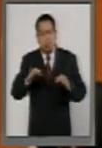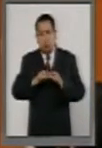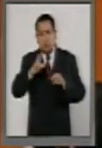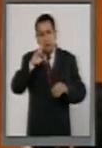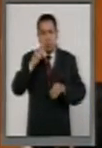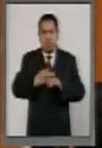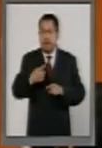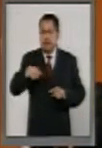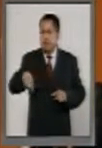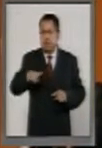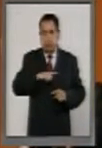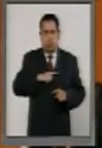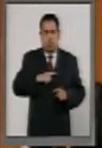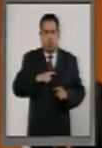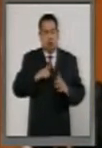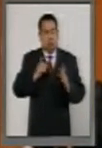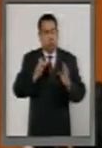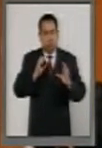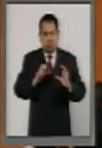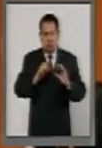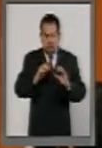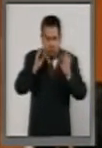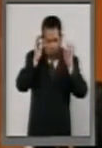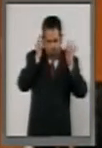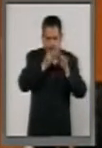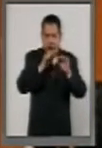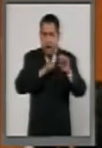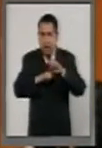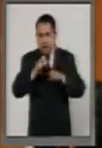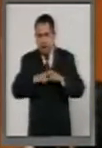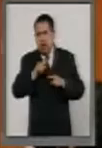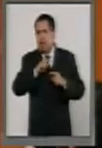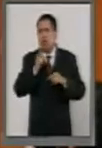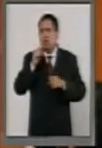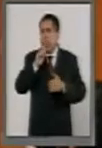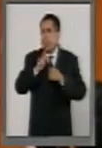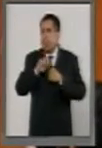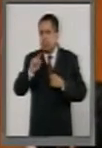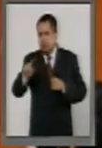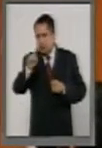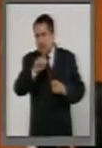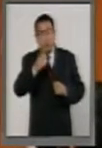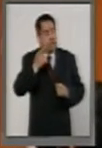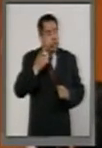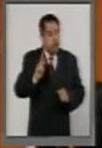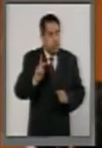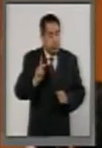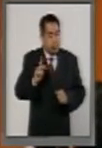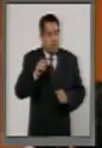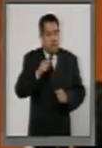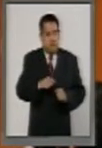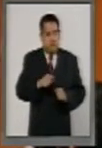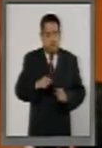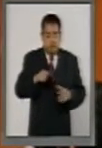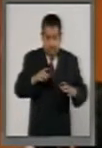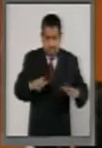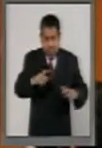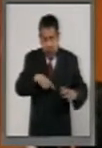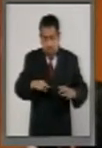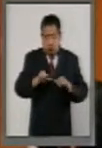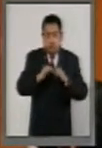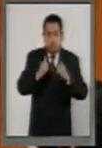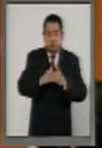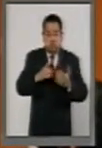tareas de la diplomacia consular desplegada en otros países. Sin embargo, la contribución que